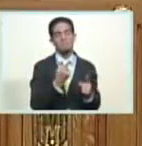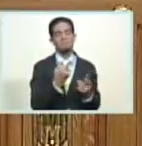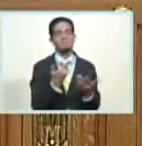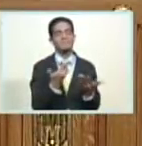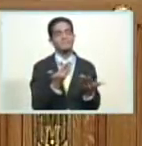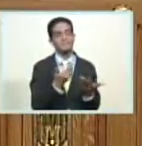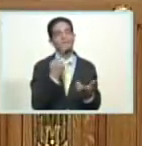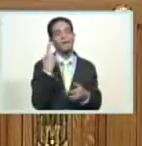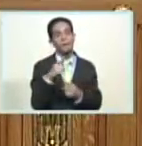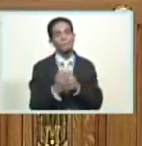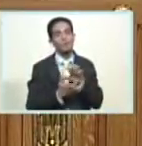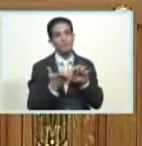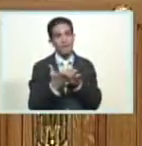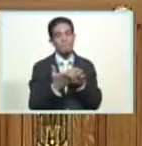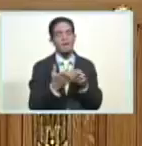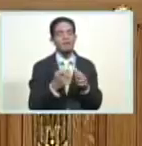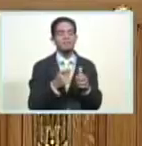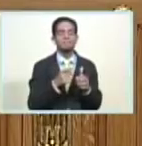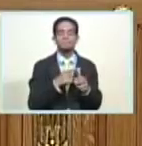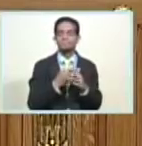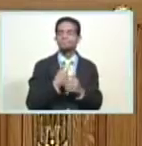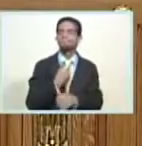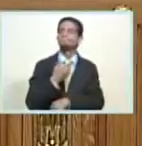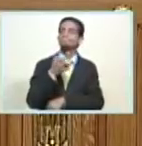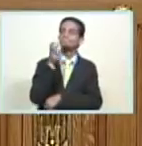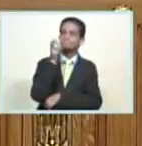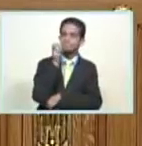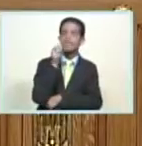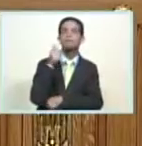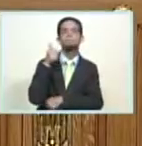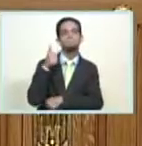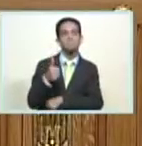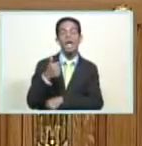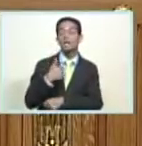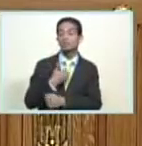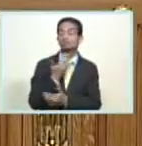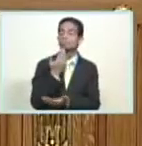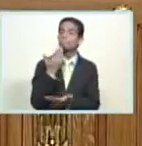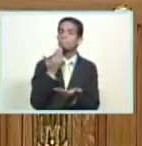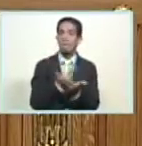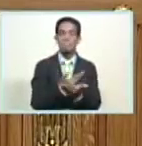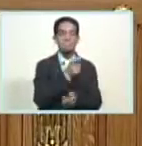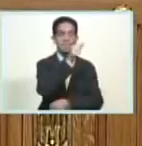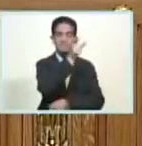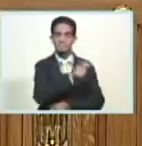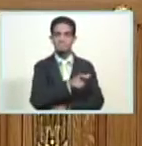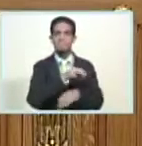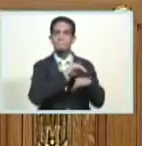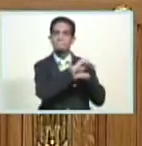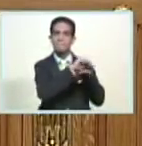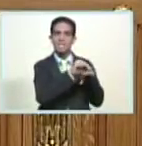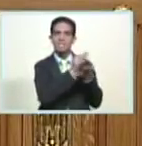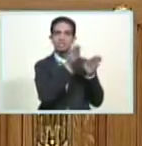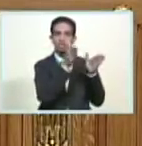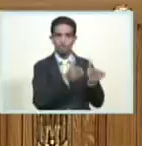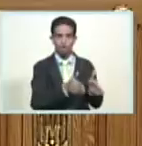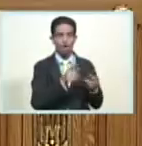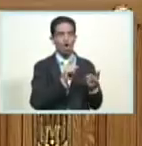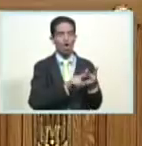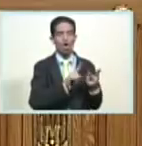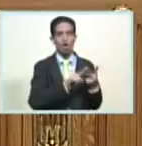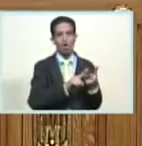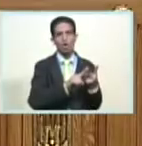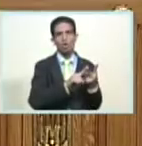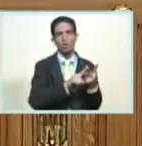Venezuela. Yo ordené inmediatamente al ministro Simón Serpa y al vicecanciller Iván